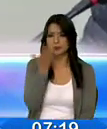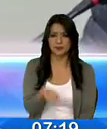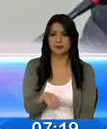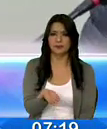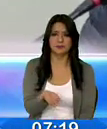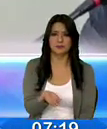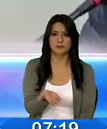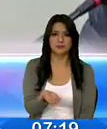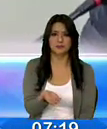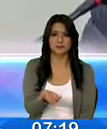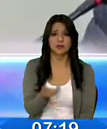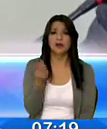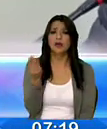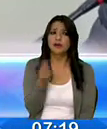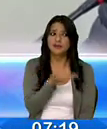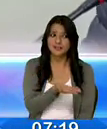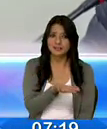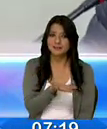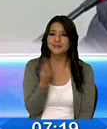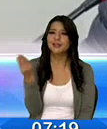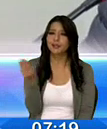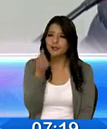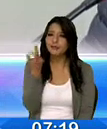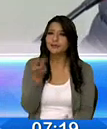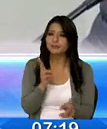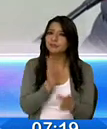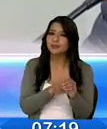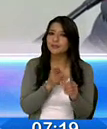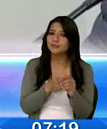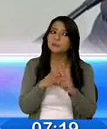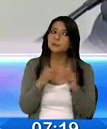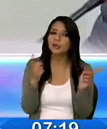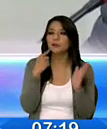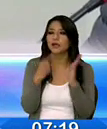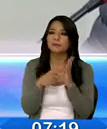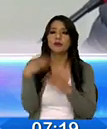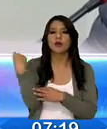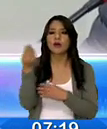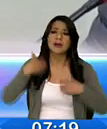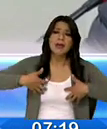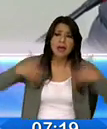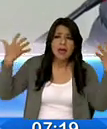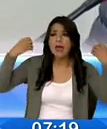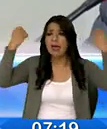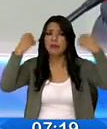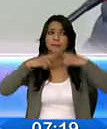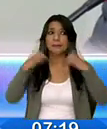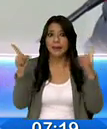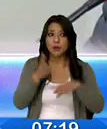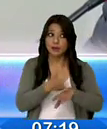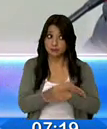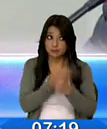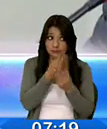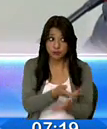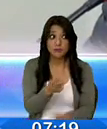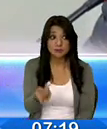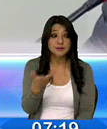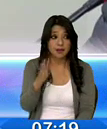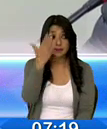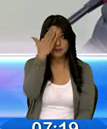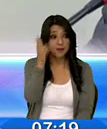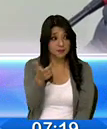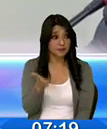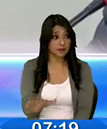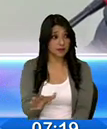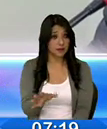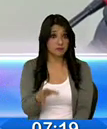vean involucrados aquí jóvenes, quizás en que no están o no han sido debidamente informados de las demandas que han sido quizás